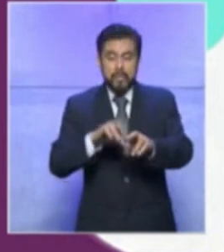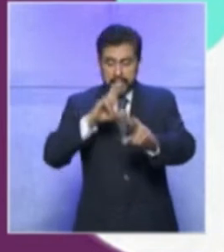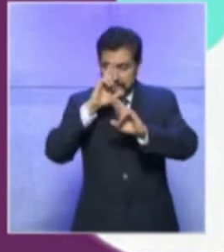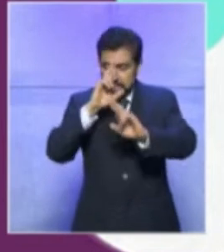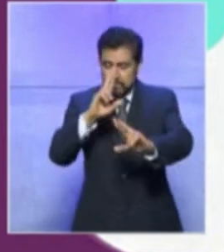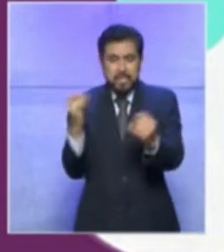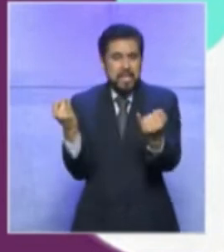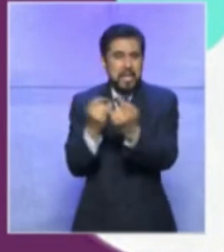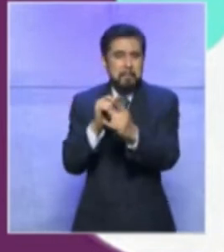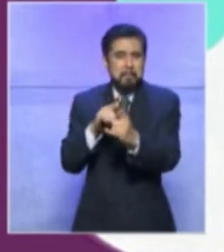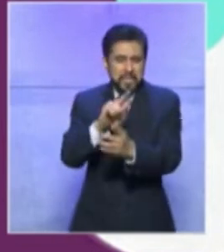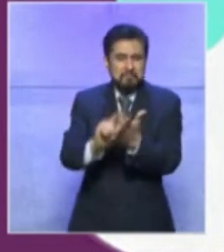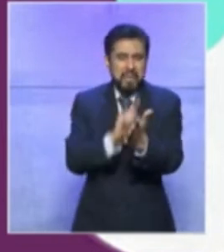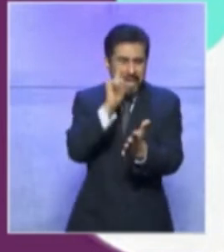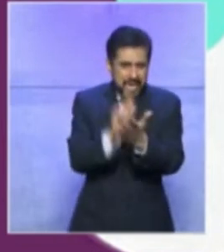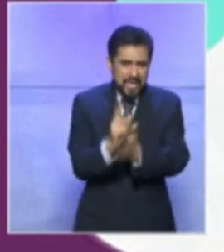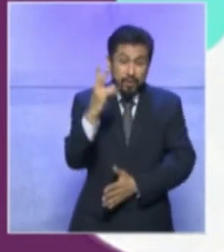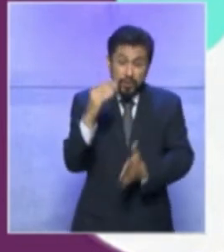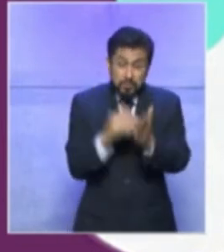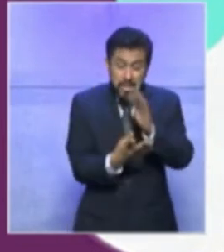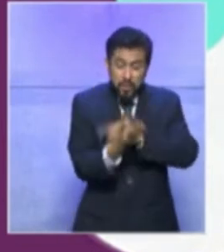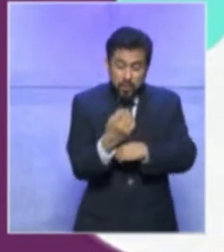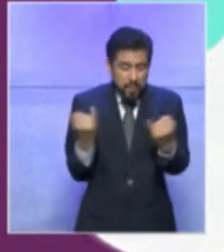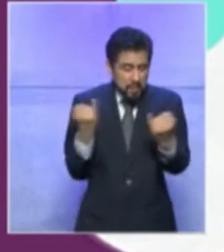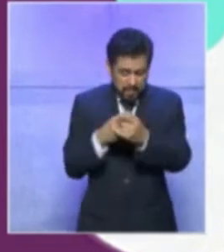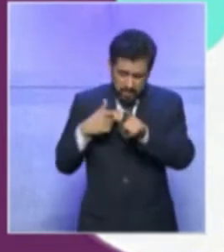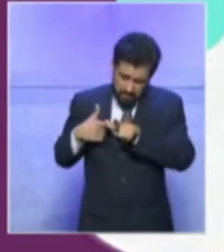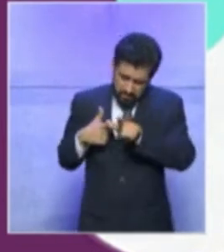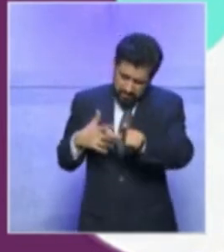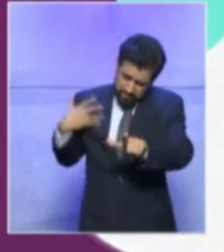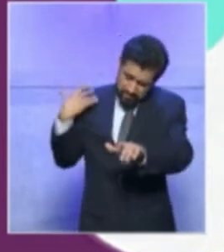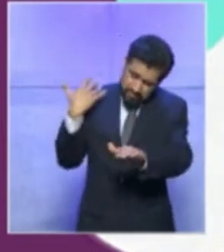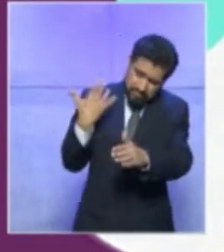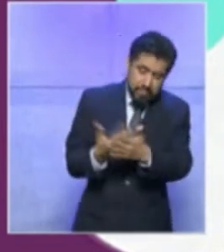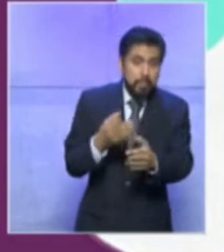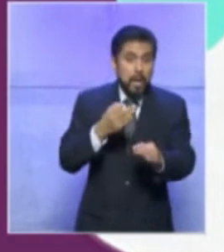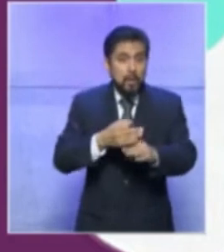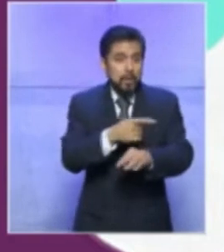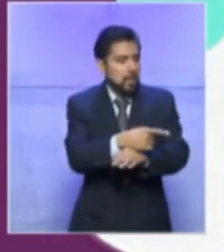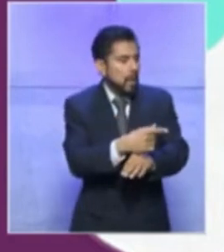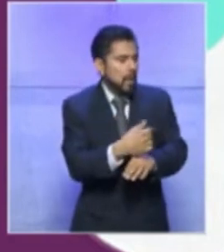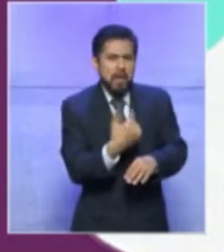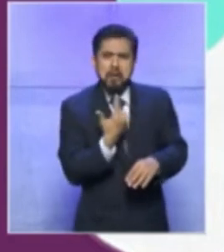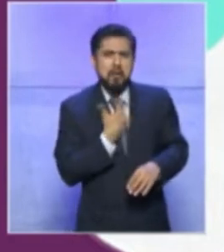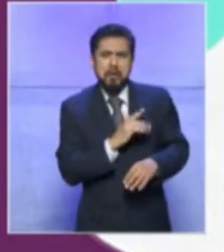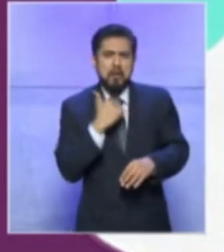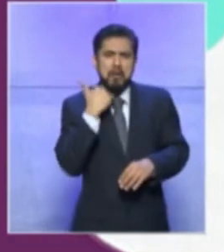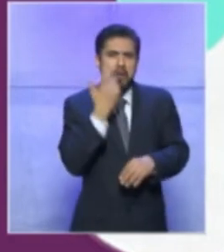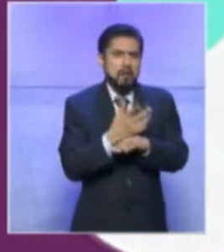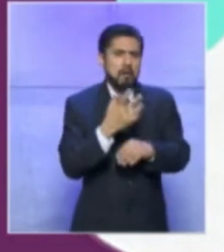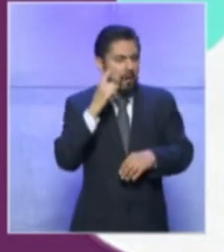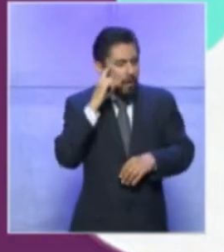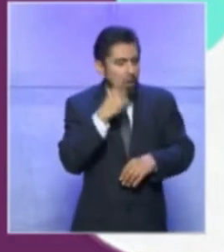la fórmula de sobrerrepresentación, lo que realmente se está demandando es que se modifique por la vía judicial